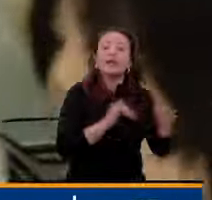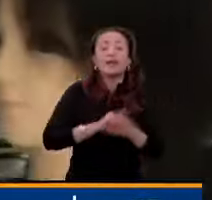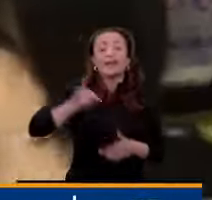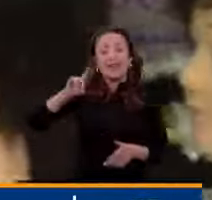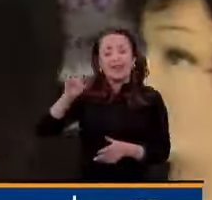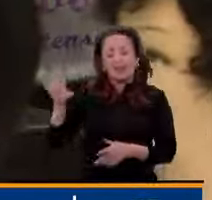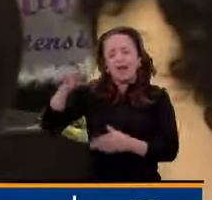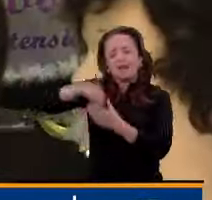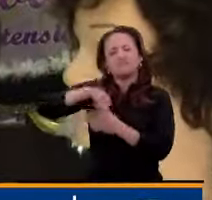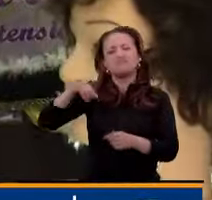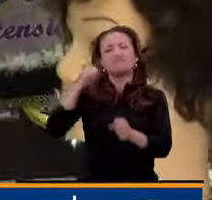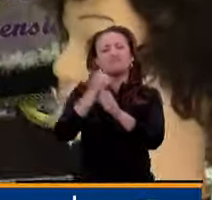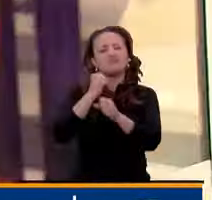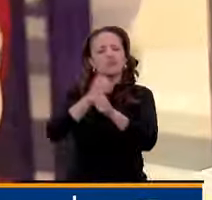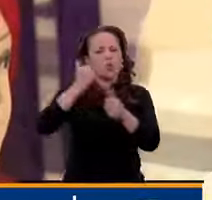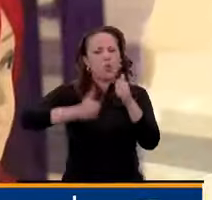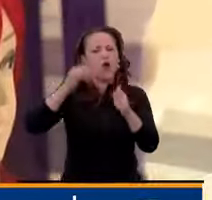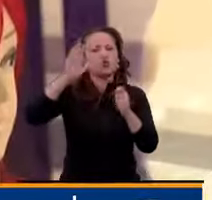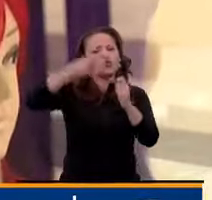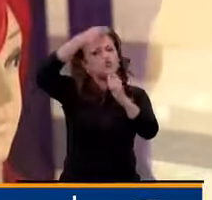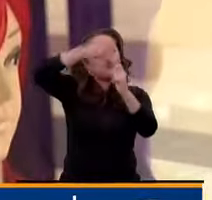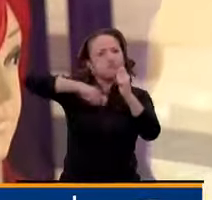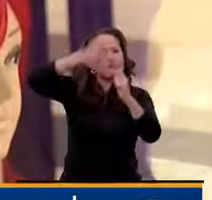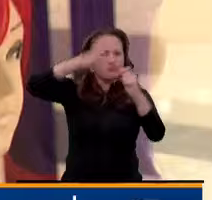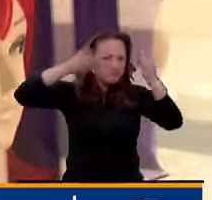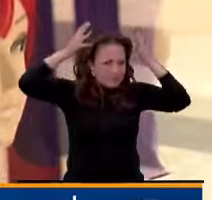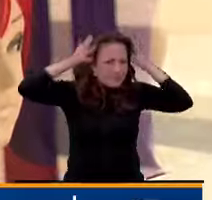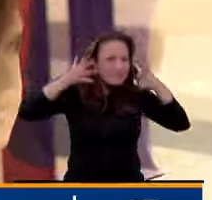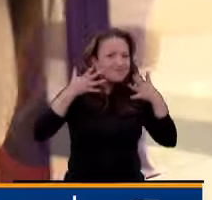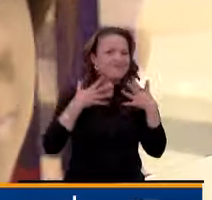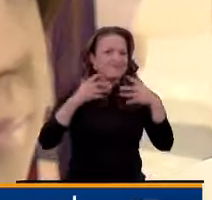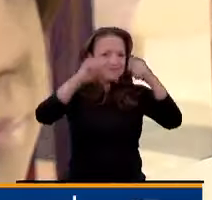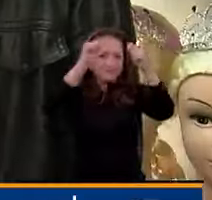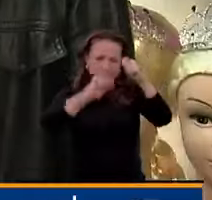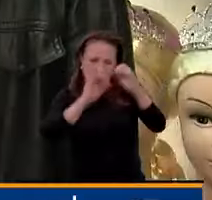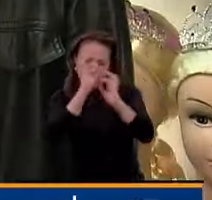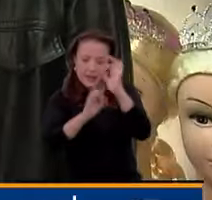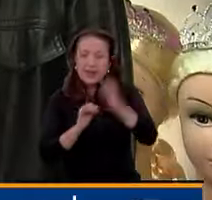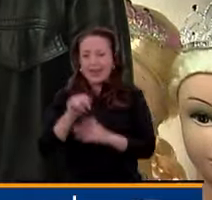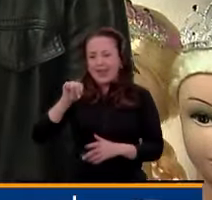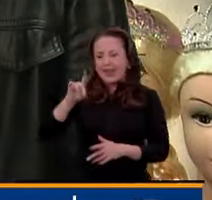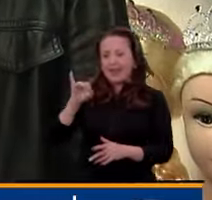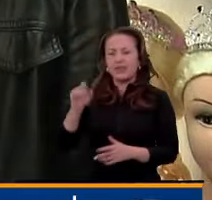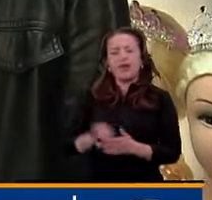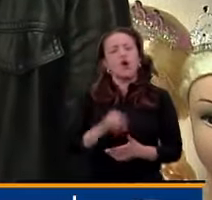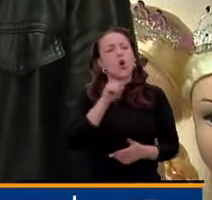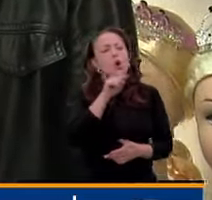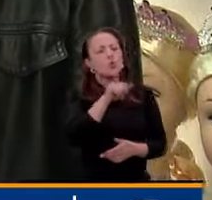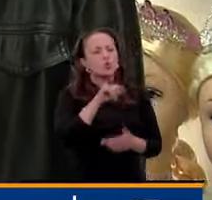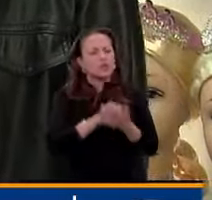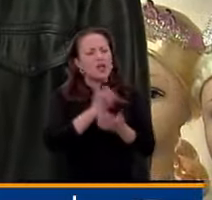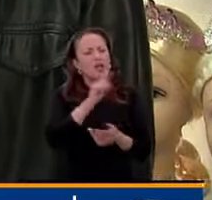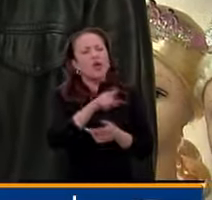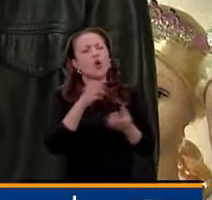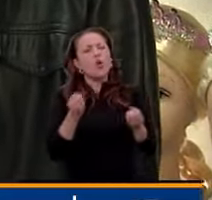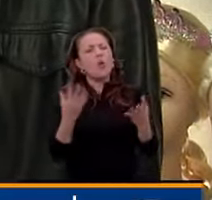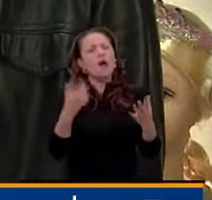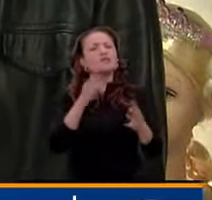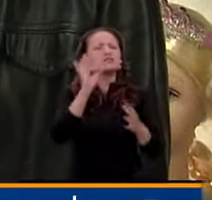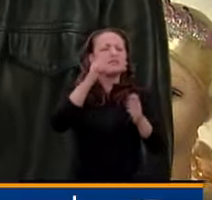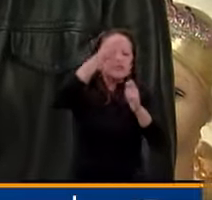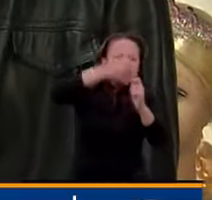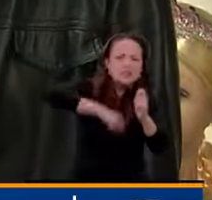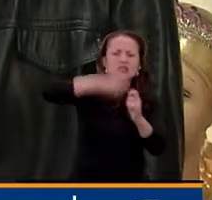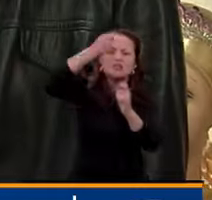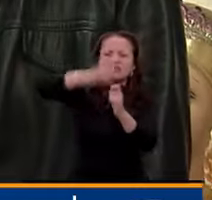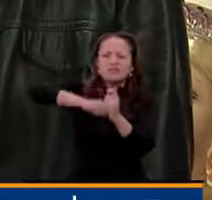a peinar pelucas o hacerles el respectivo mantenimiento. Nidia, usted además de administrar, ¿cuántas veces tiene que peinar estas pelucas?